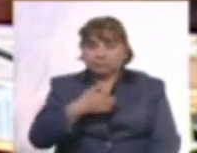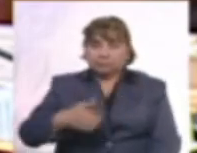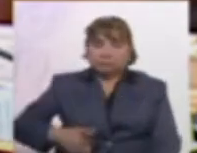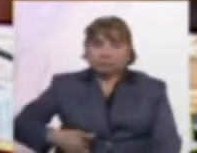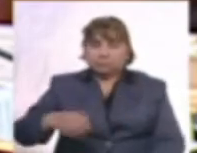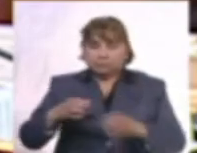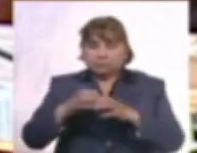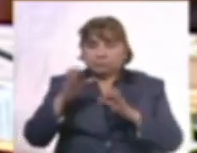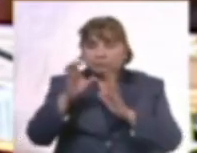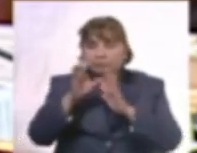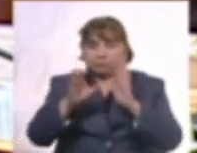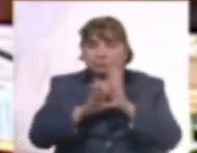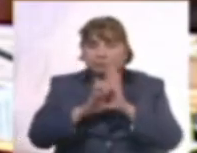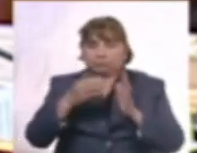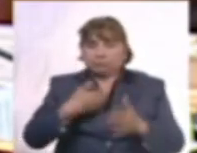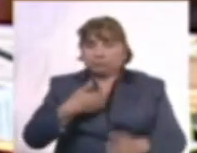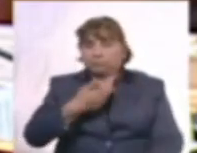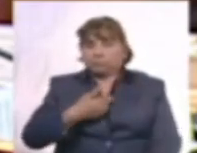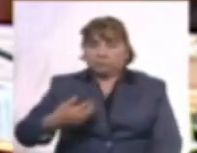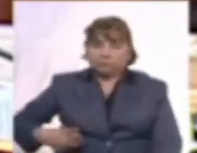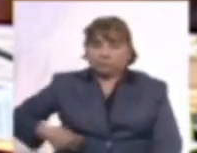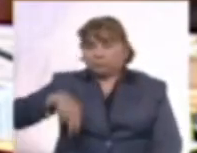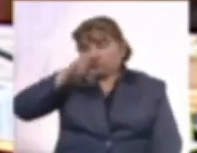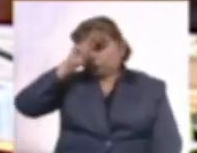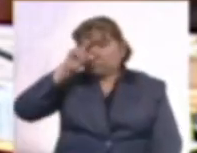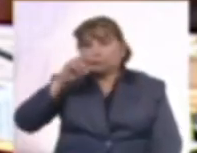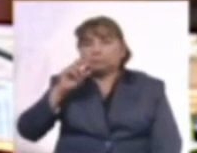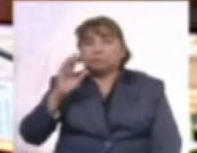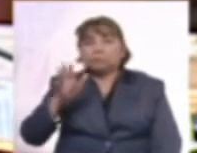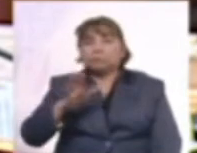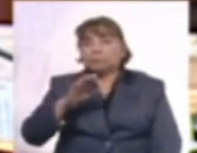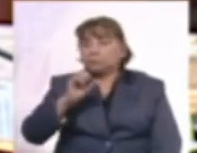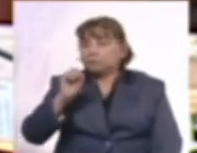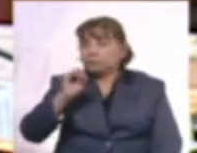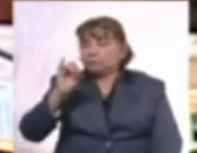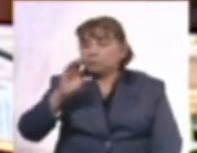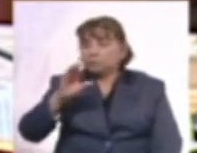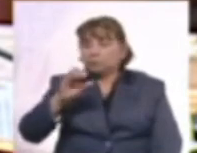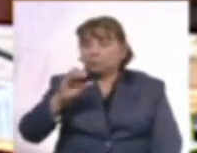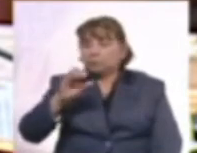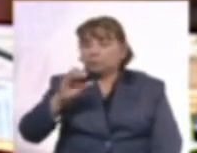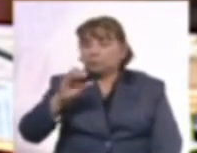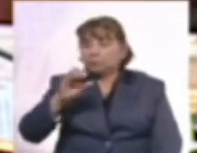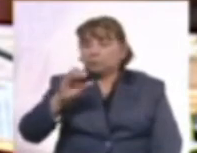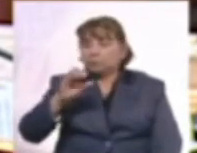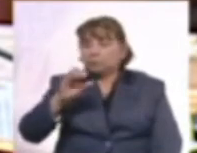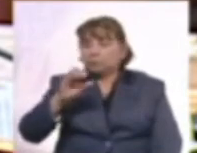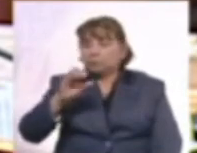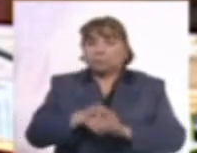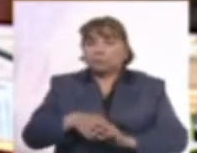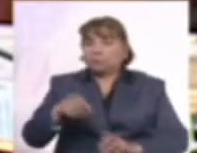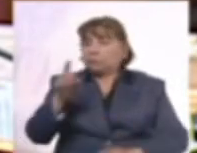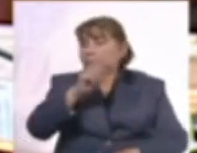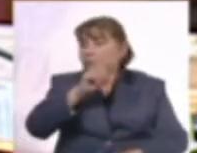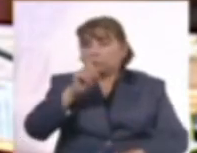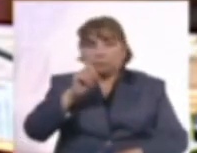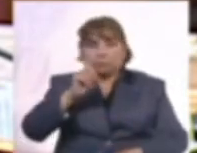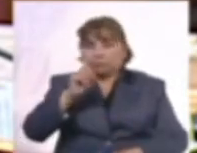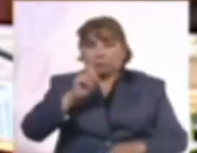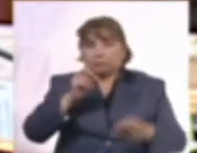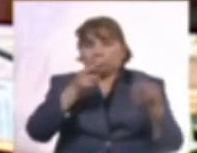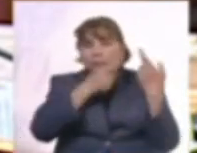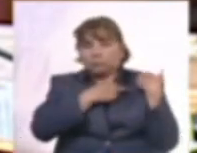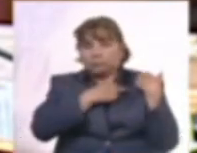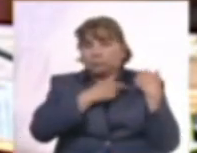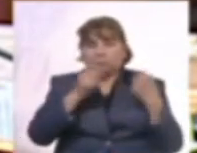presidente constitucional de la República por sucesión constitucional, no como